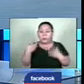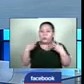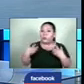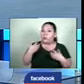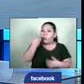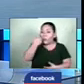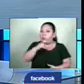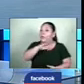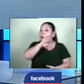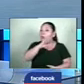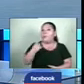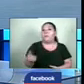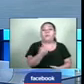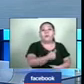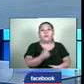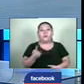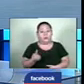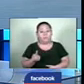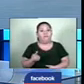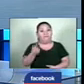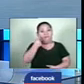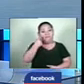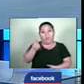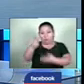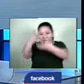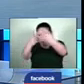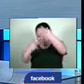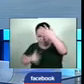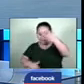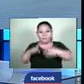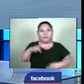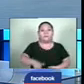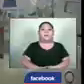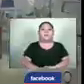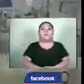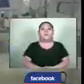contagios de COVID-19 que sigue registrando el país.